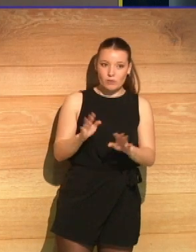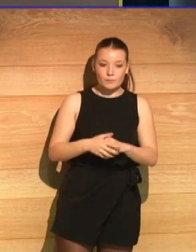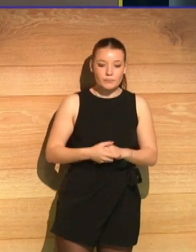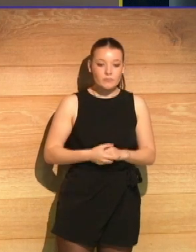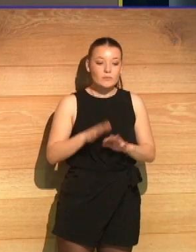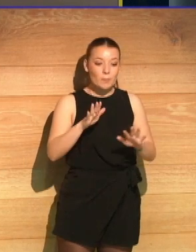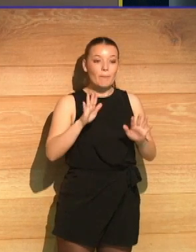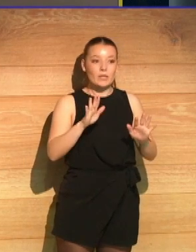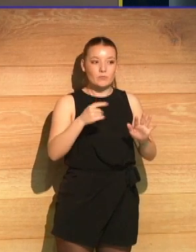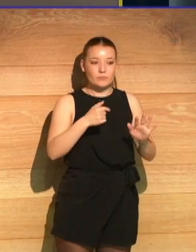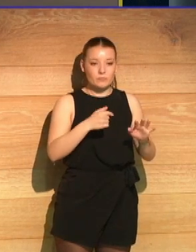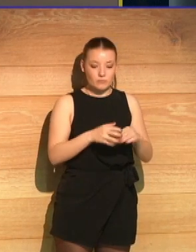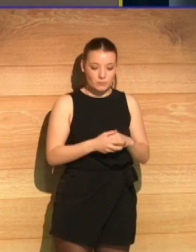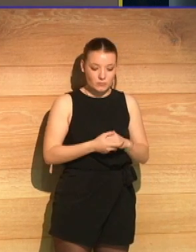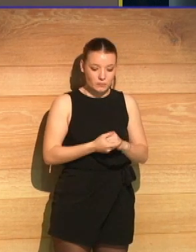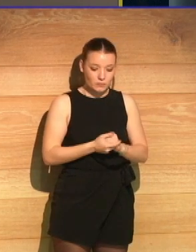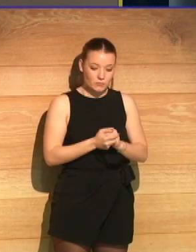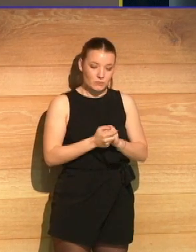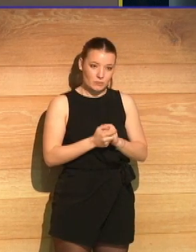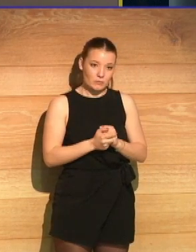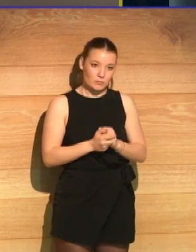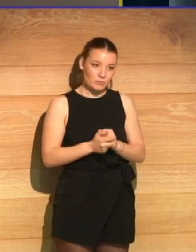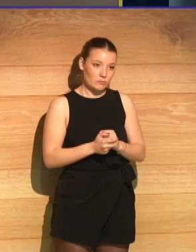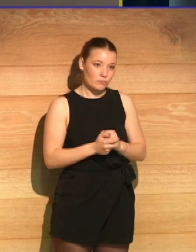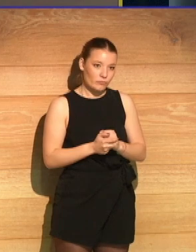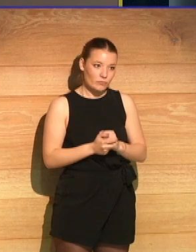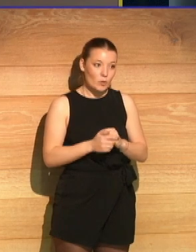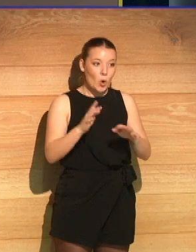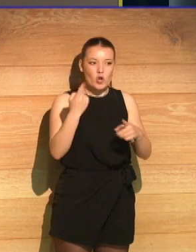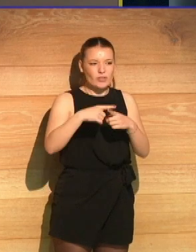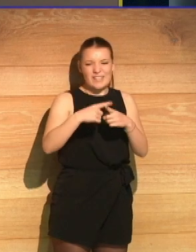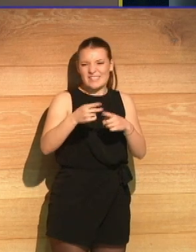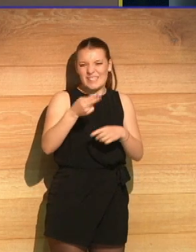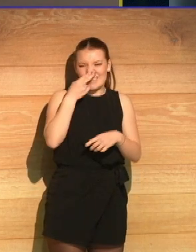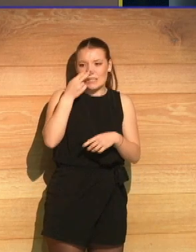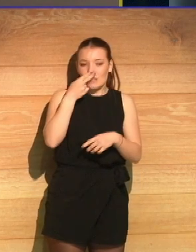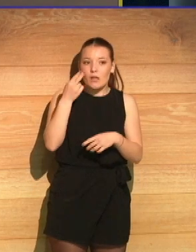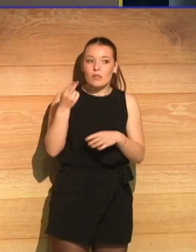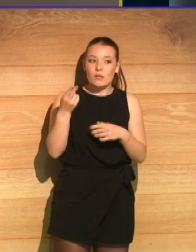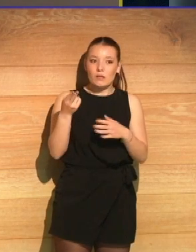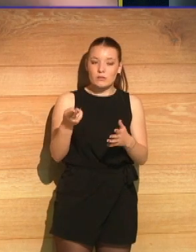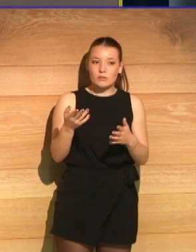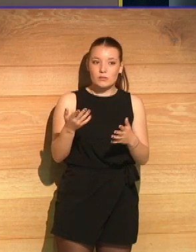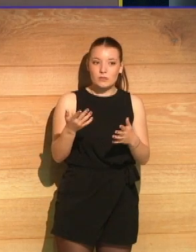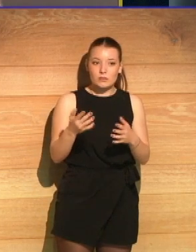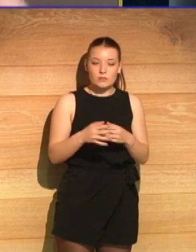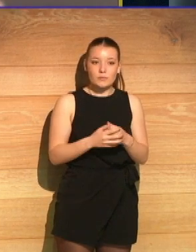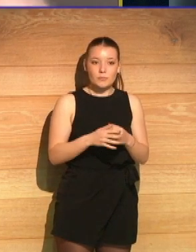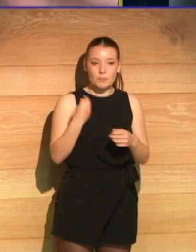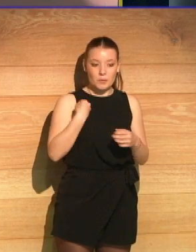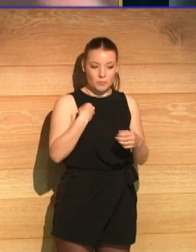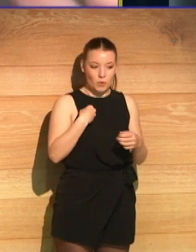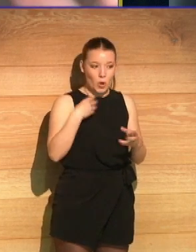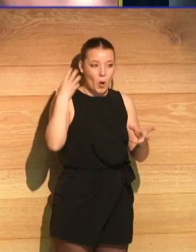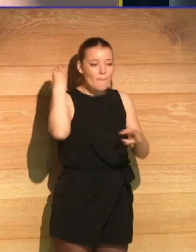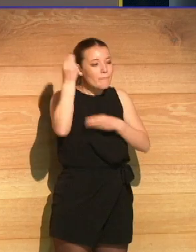pero la cosa que es muy interesante es a pensar en